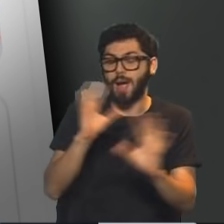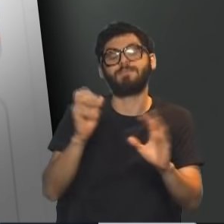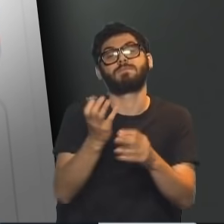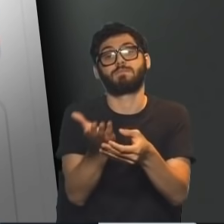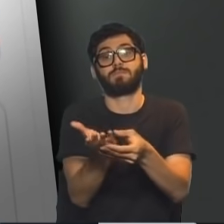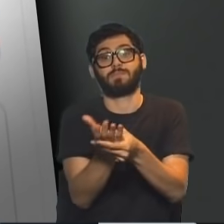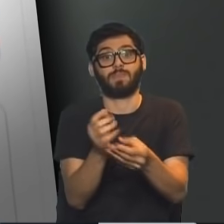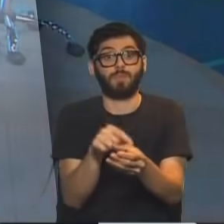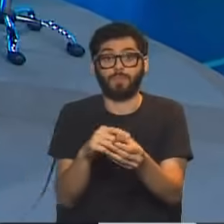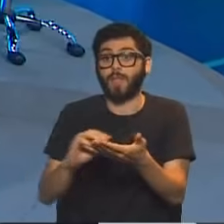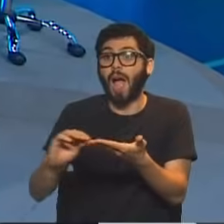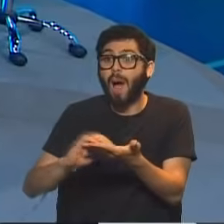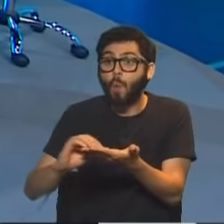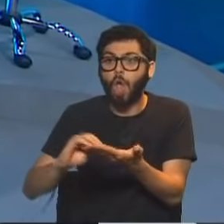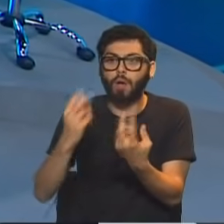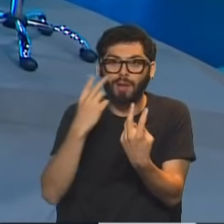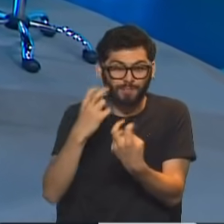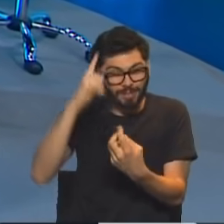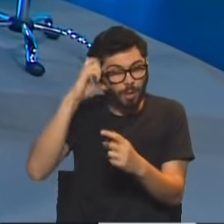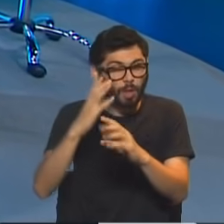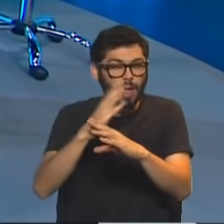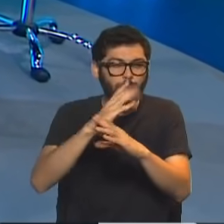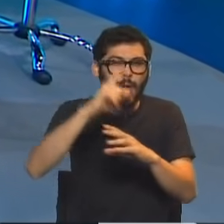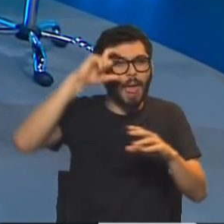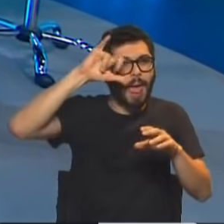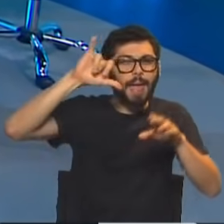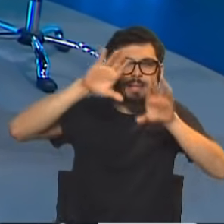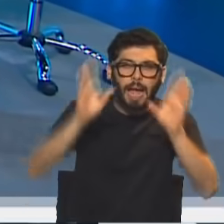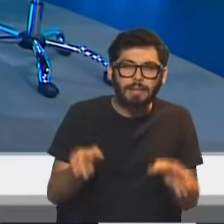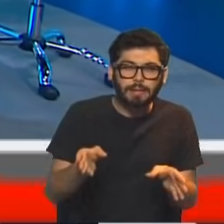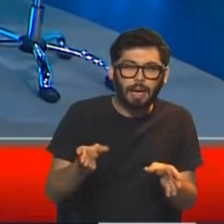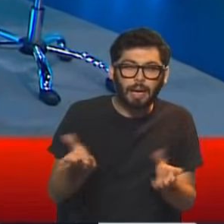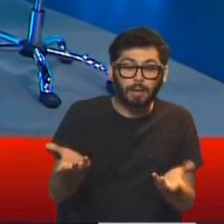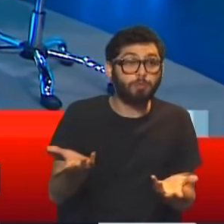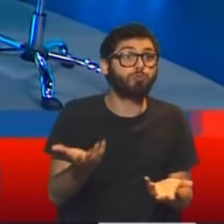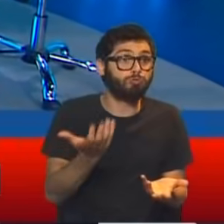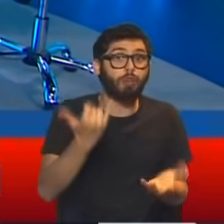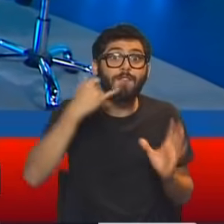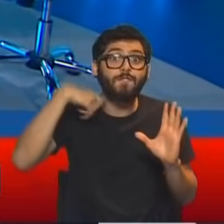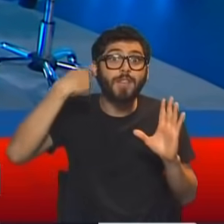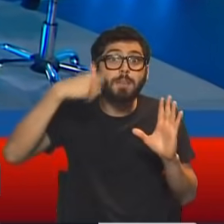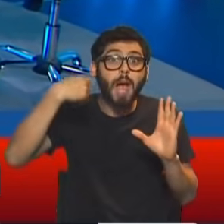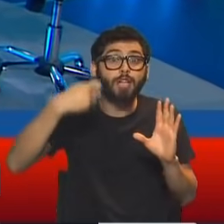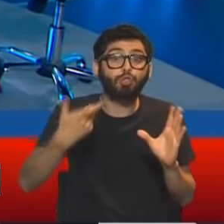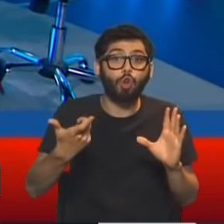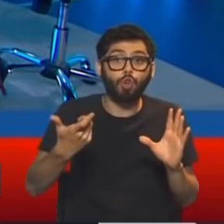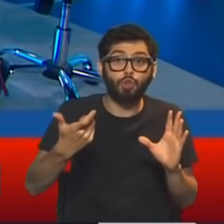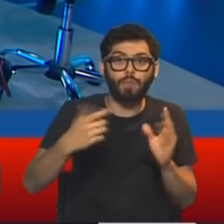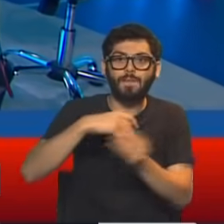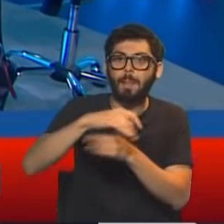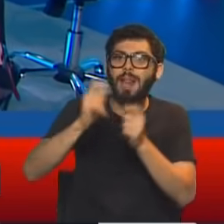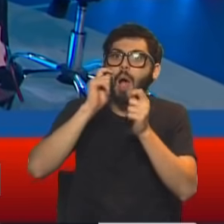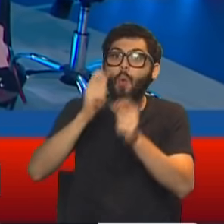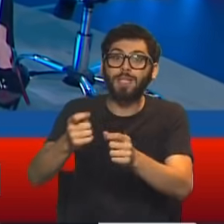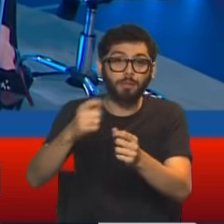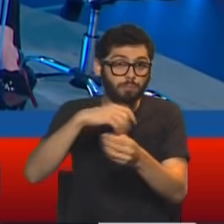decía, abogados. ¿Se acuerdan del espionaje en Ezeiza también? Sí, Bueno, claro, bueno, esto... filmaciones de las visitas de los familiares. Propios